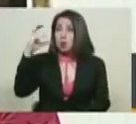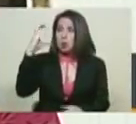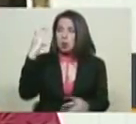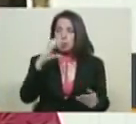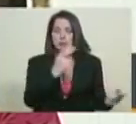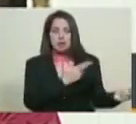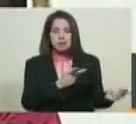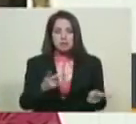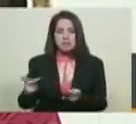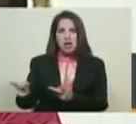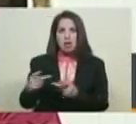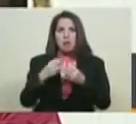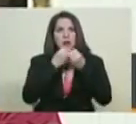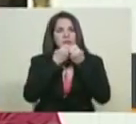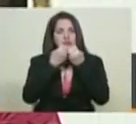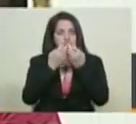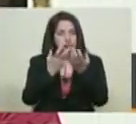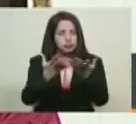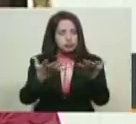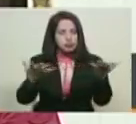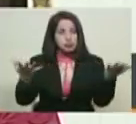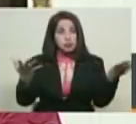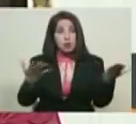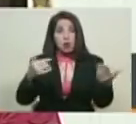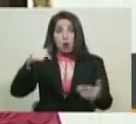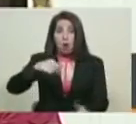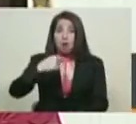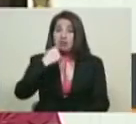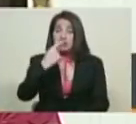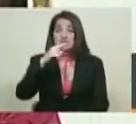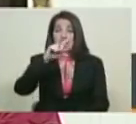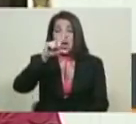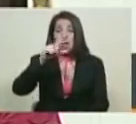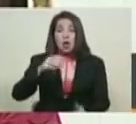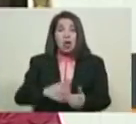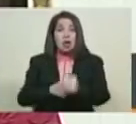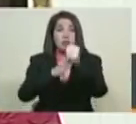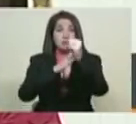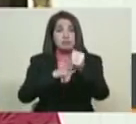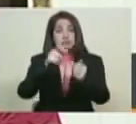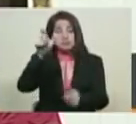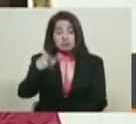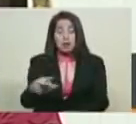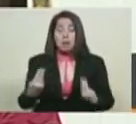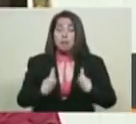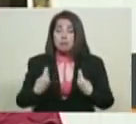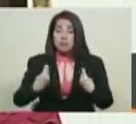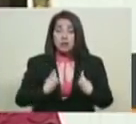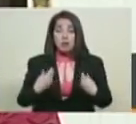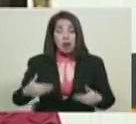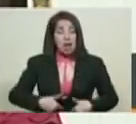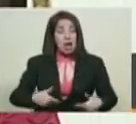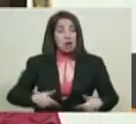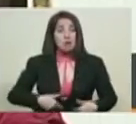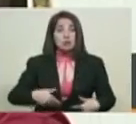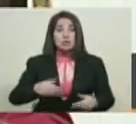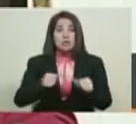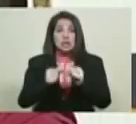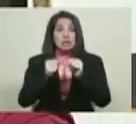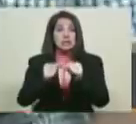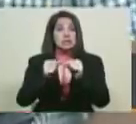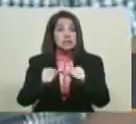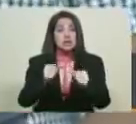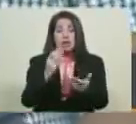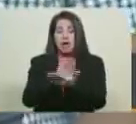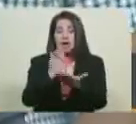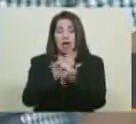una oración y decir, Gaitán vive, la lucha sigue, por ahora y para siempre la lucha